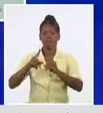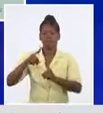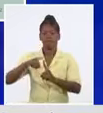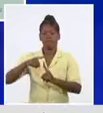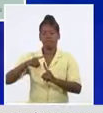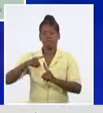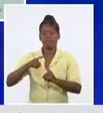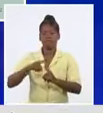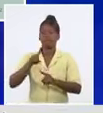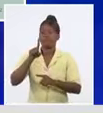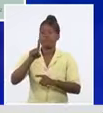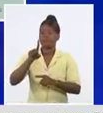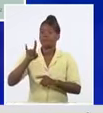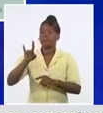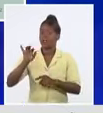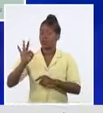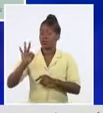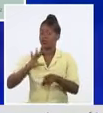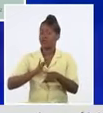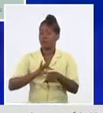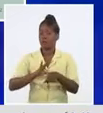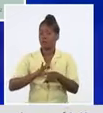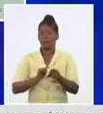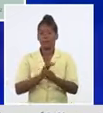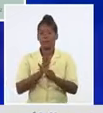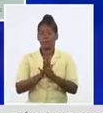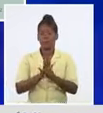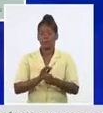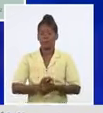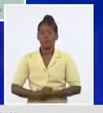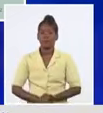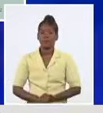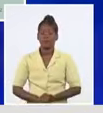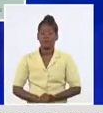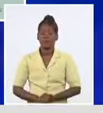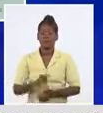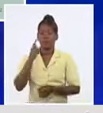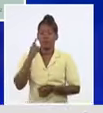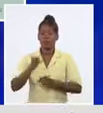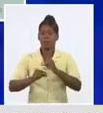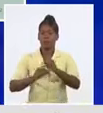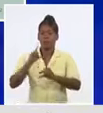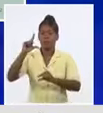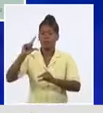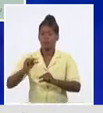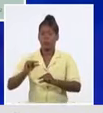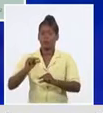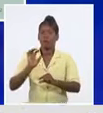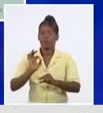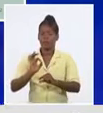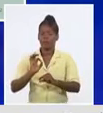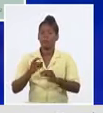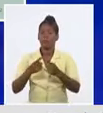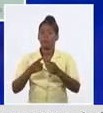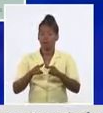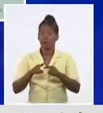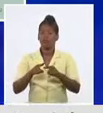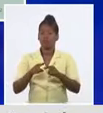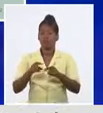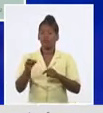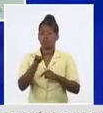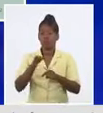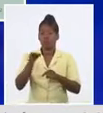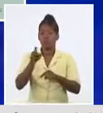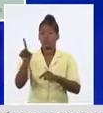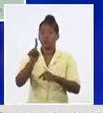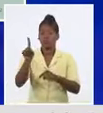de 198 casos autóctonos, 85 casos menos en relación con la jornada anterior y con una transmisión en sus